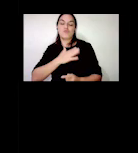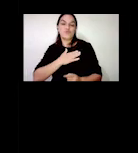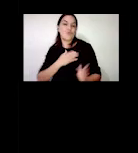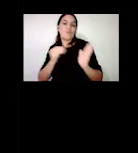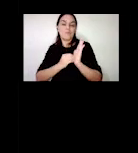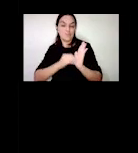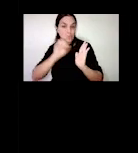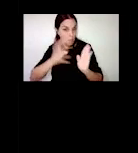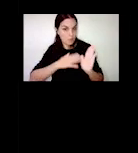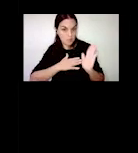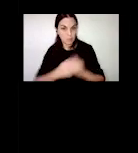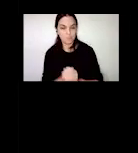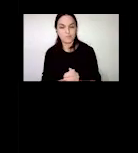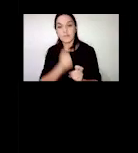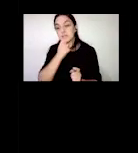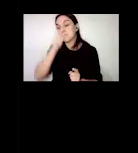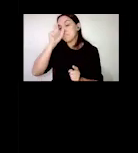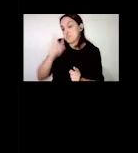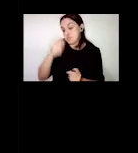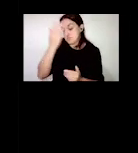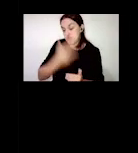este contribuyente no quiere